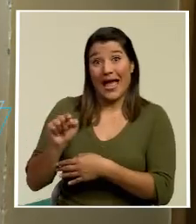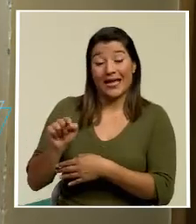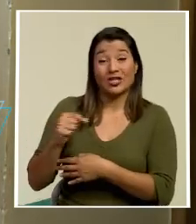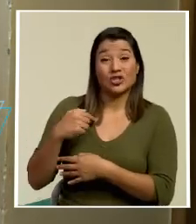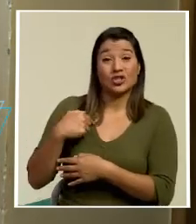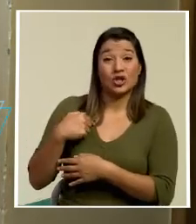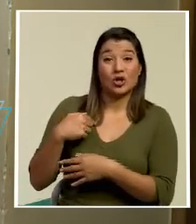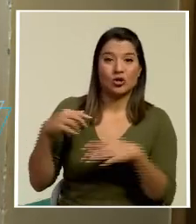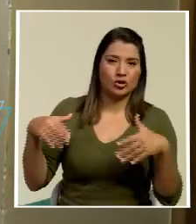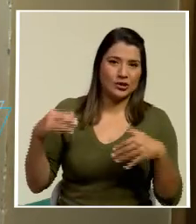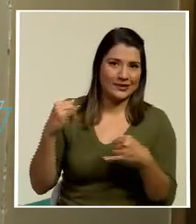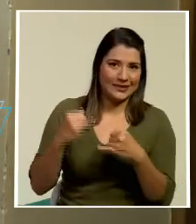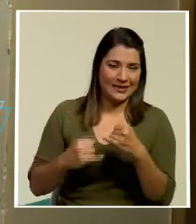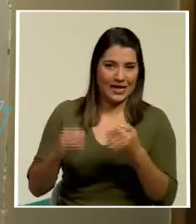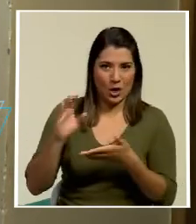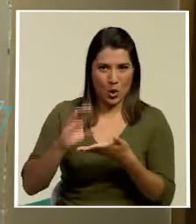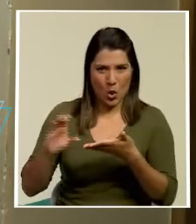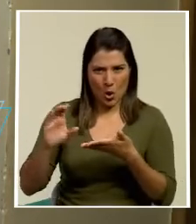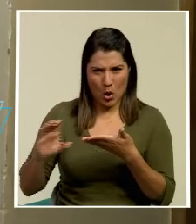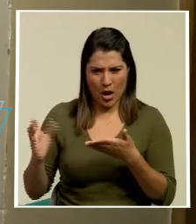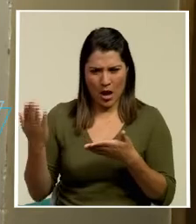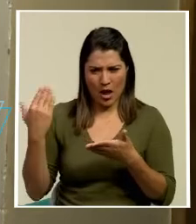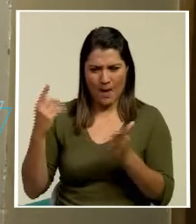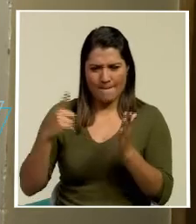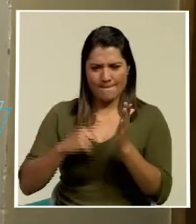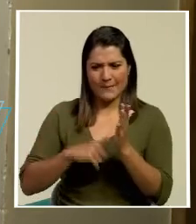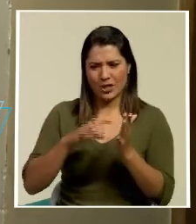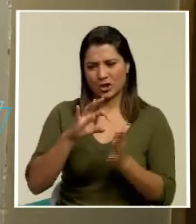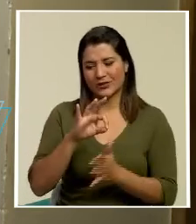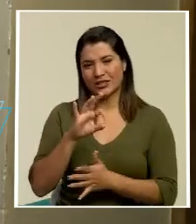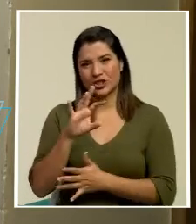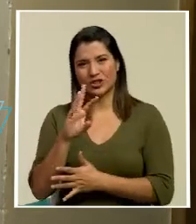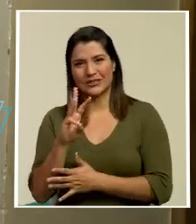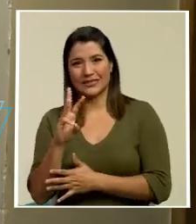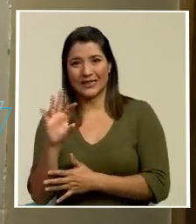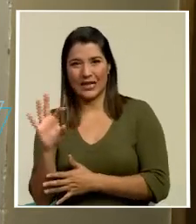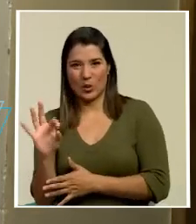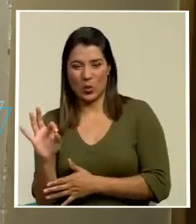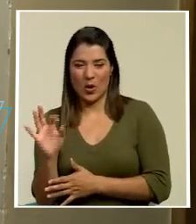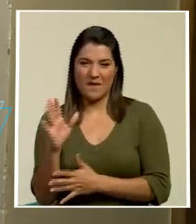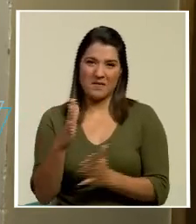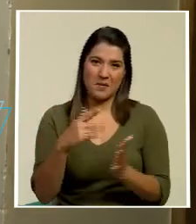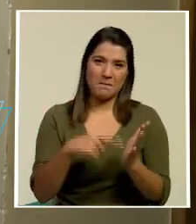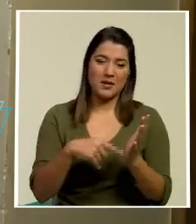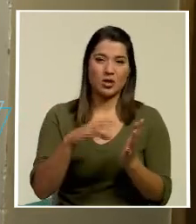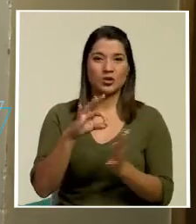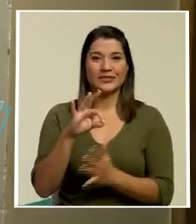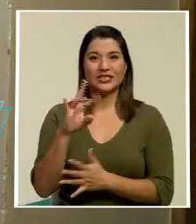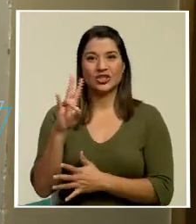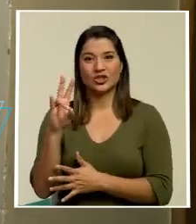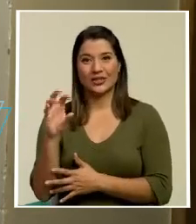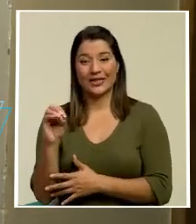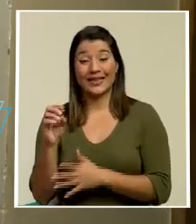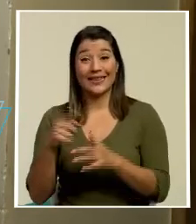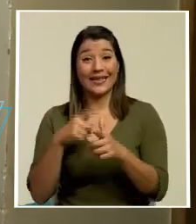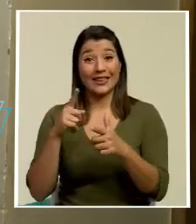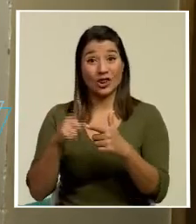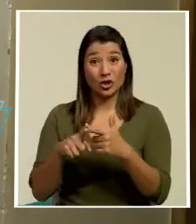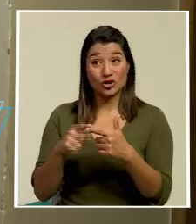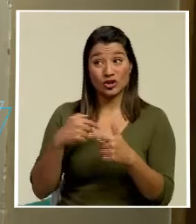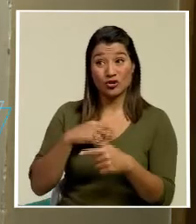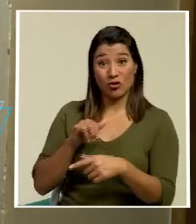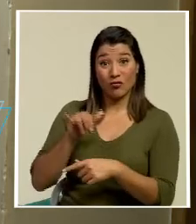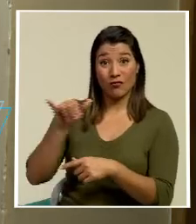apenas saliendo del colegio, años 69, 70, y entonces en ese viaje a Nueva